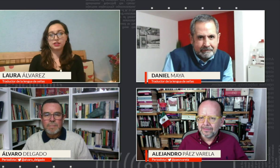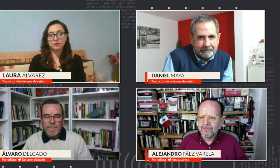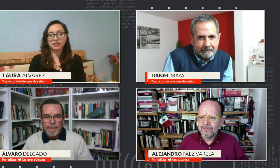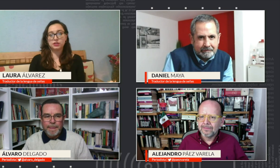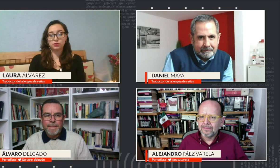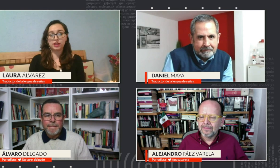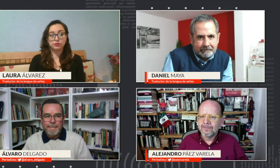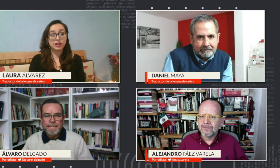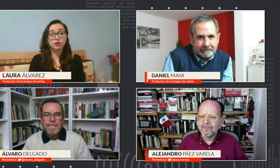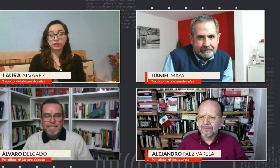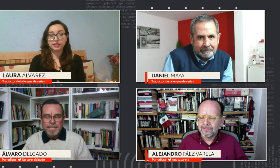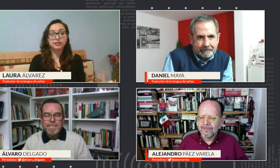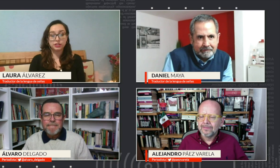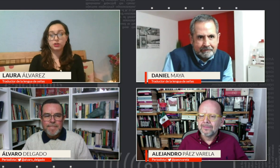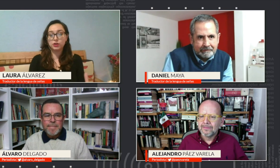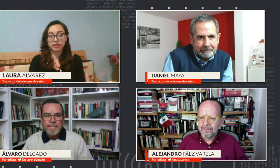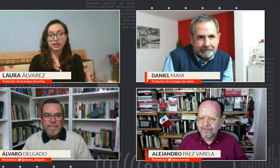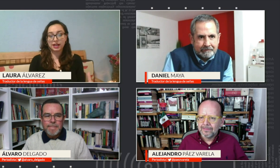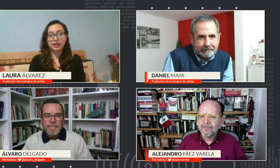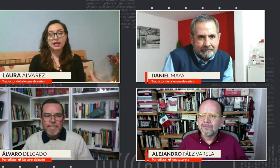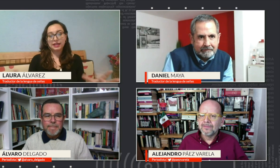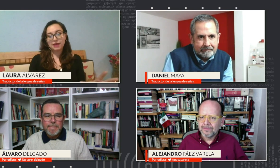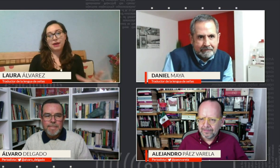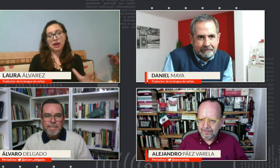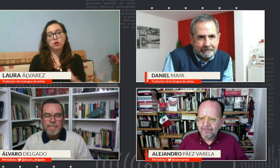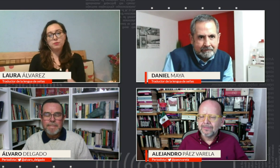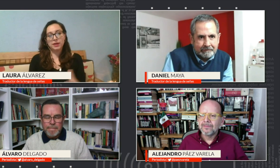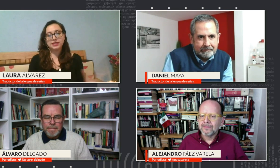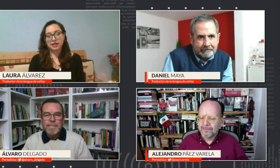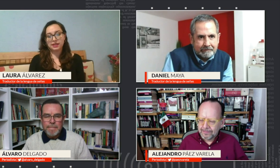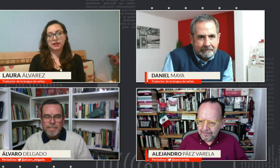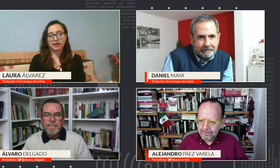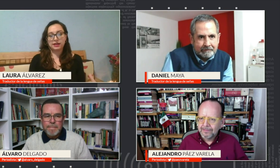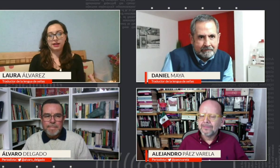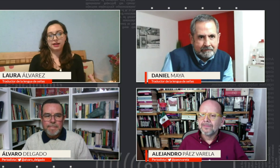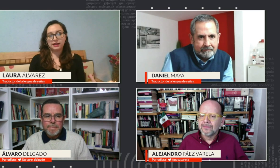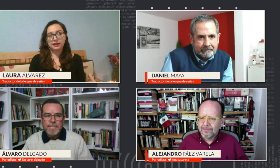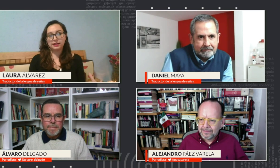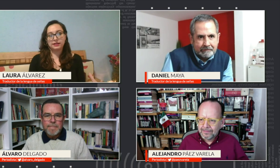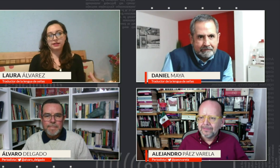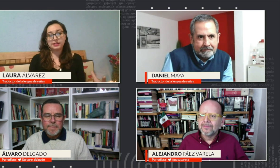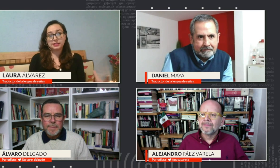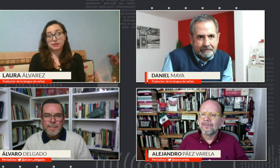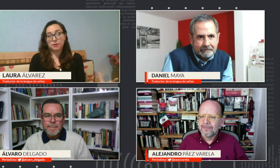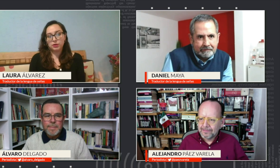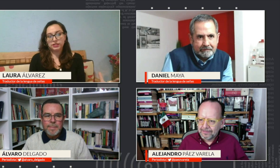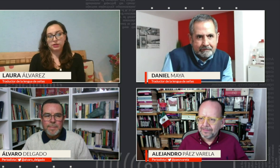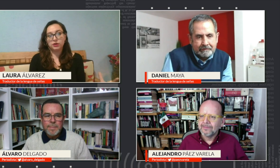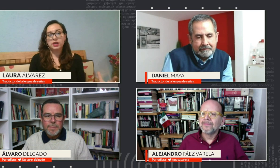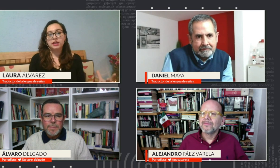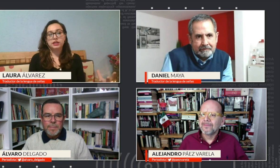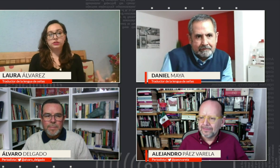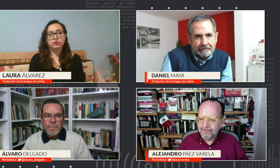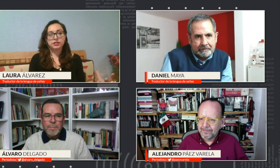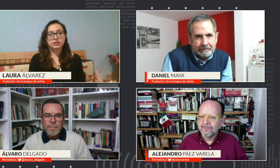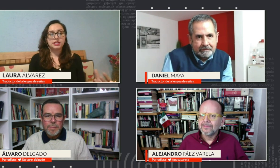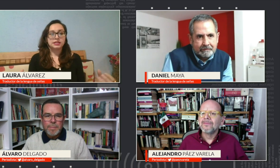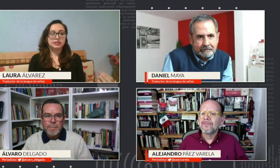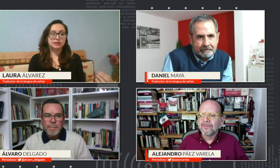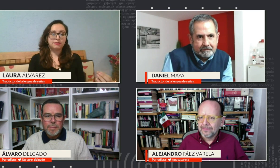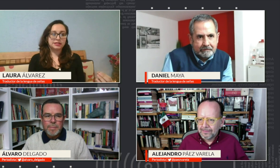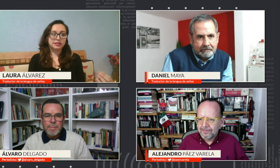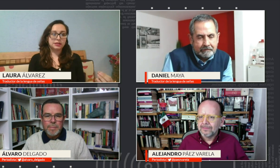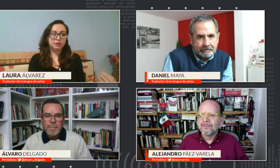derecha, eso también ayuda. Hay una corriente ideológica que va acompañada en el sistema político.